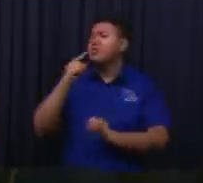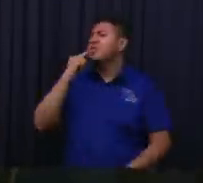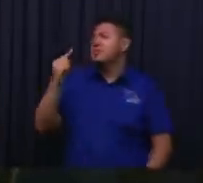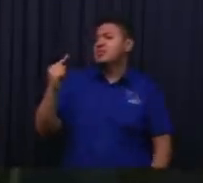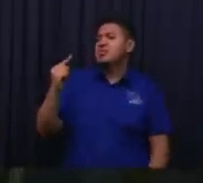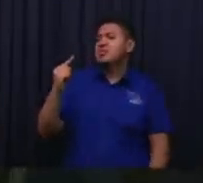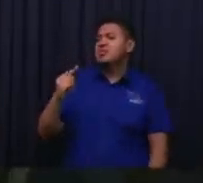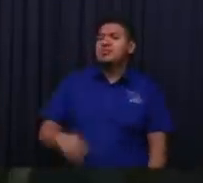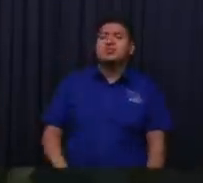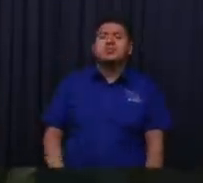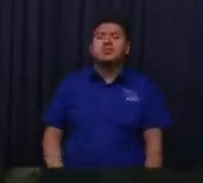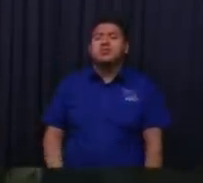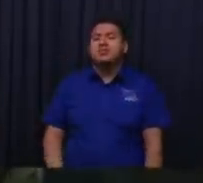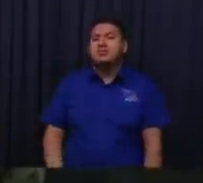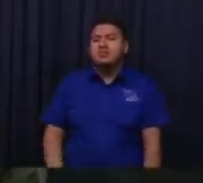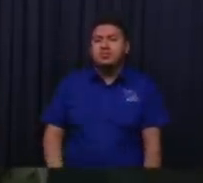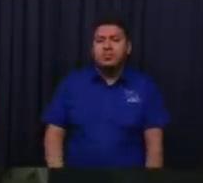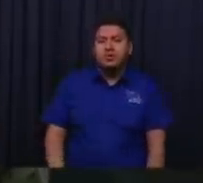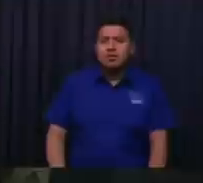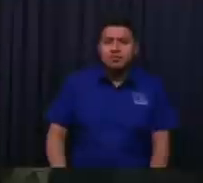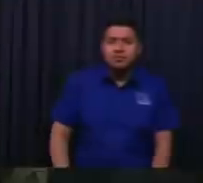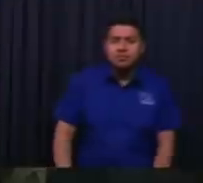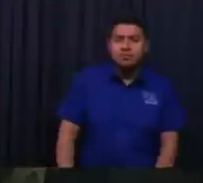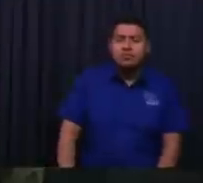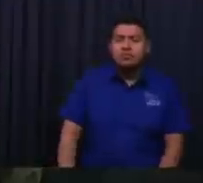no las tienes,